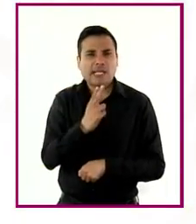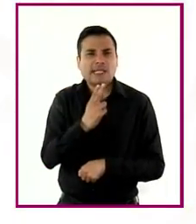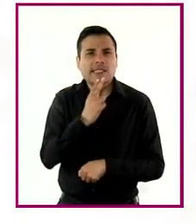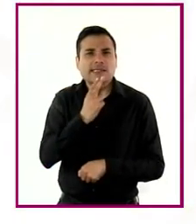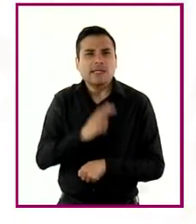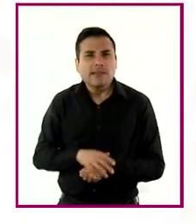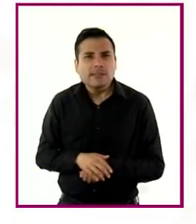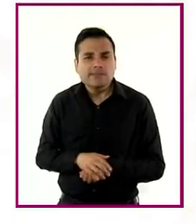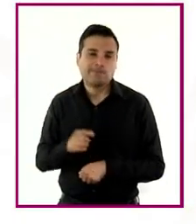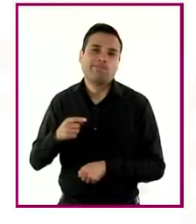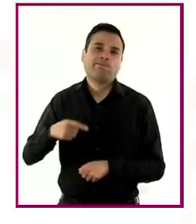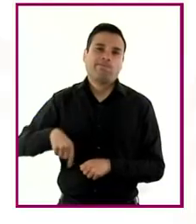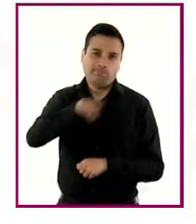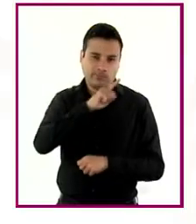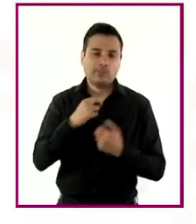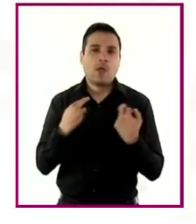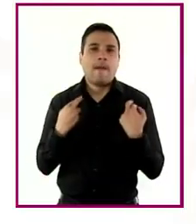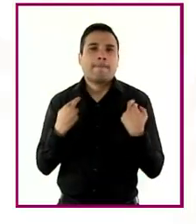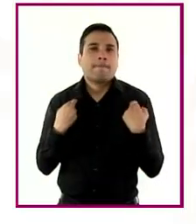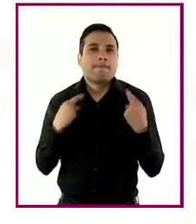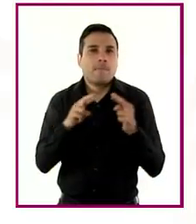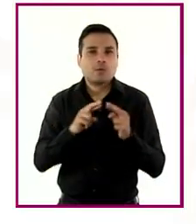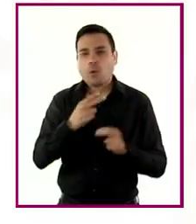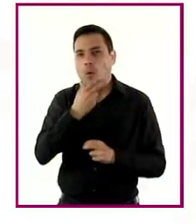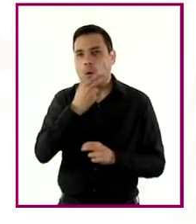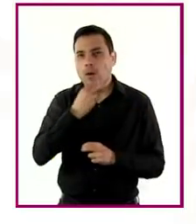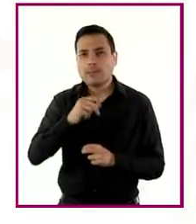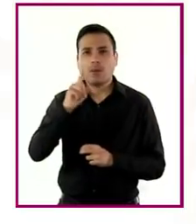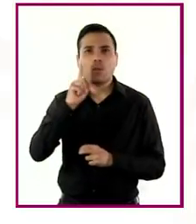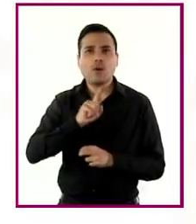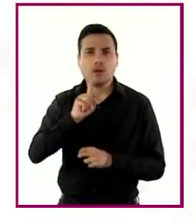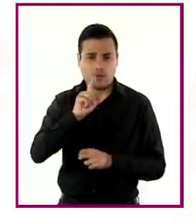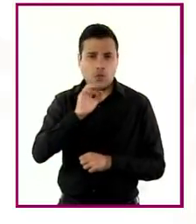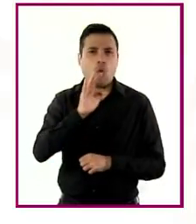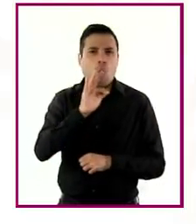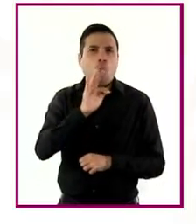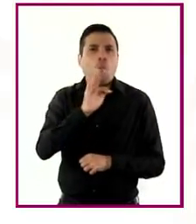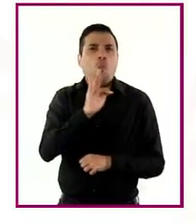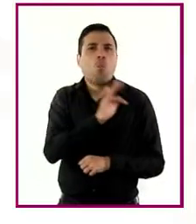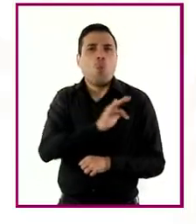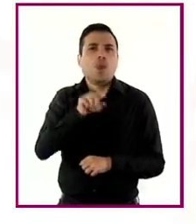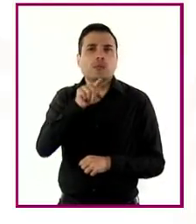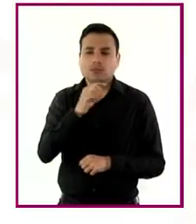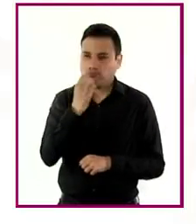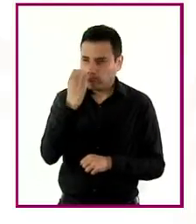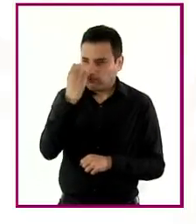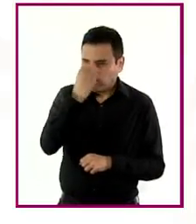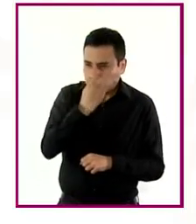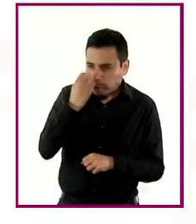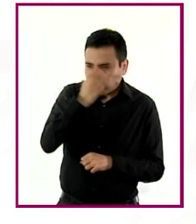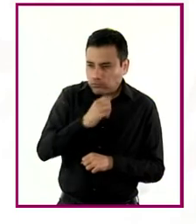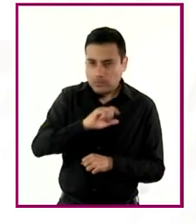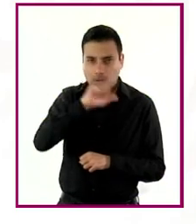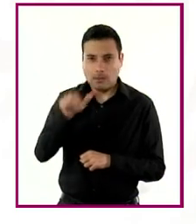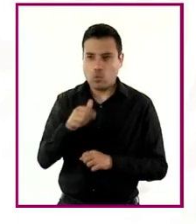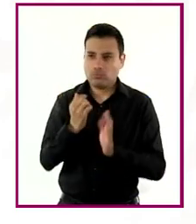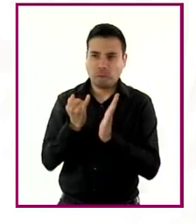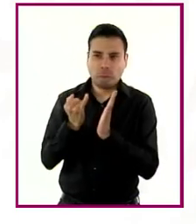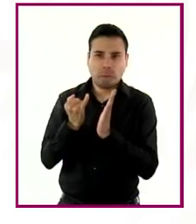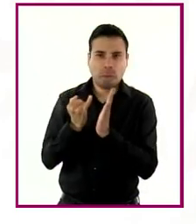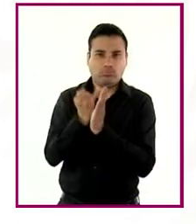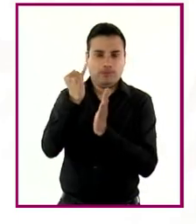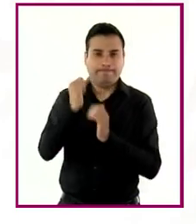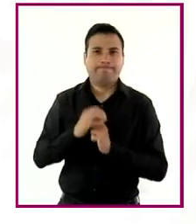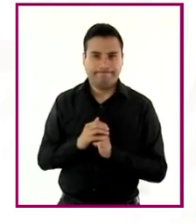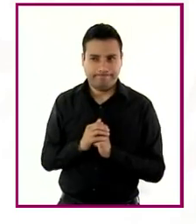nos da pauta a las maestras y los maestros para tomar decisiones y así